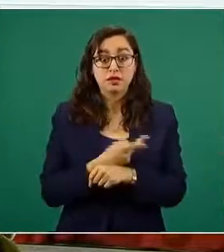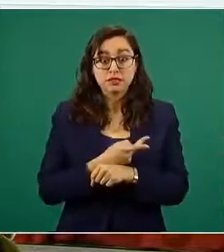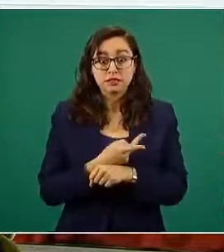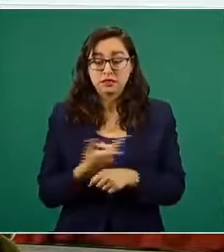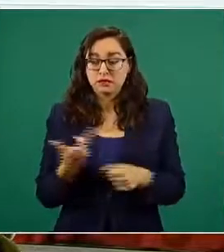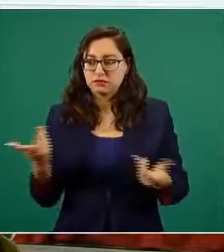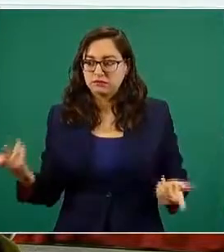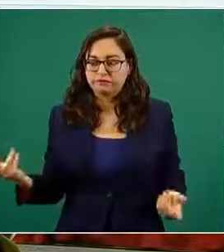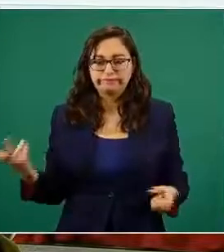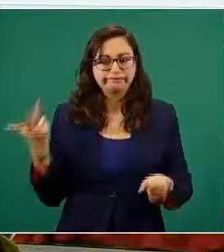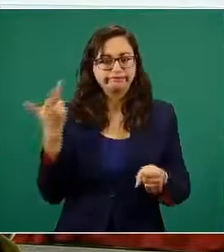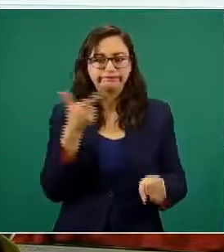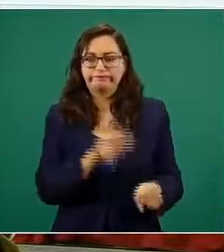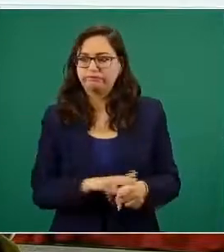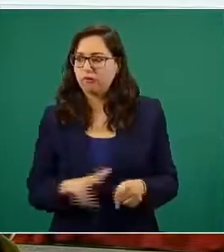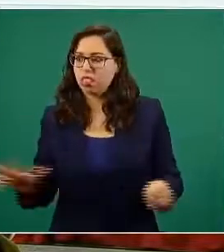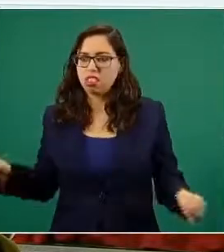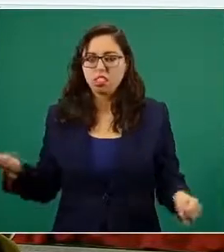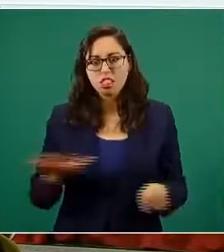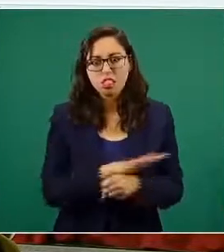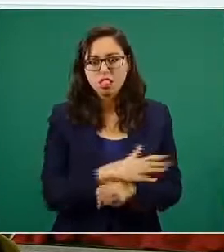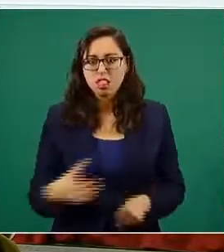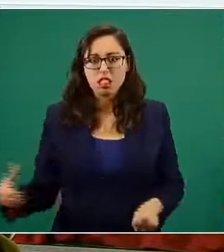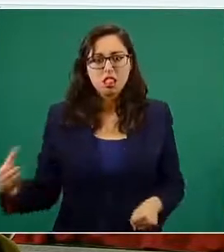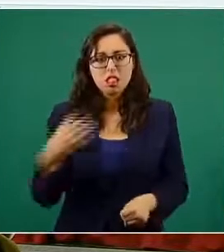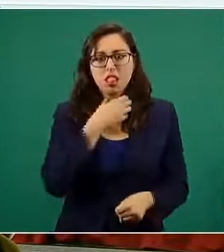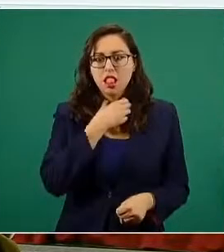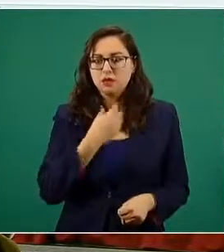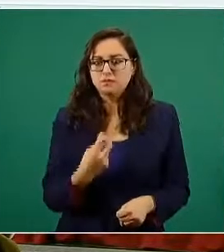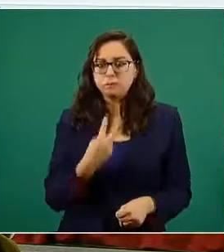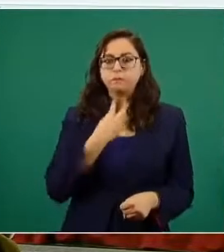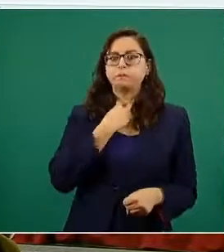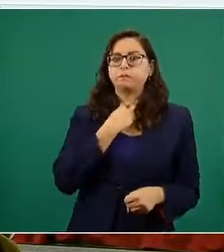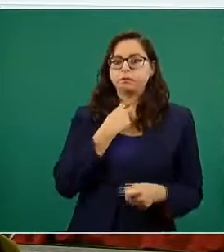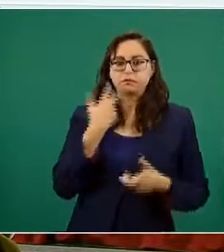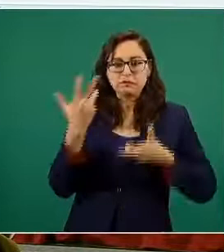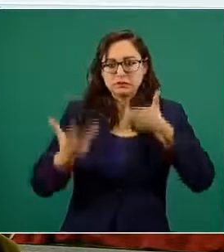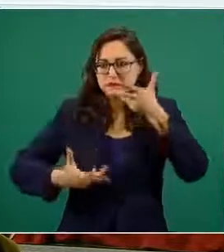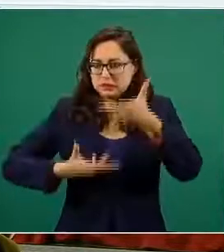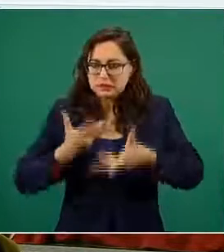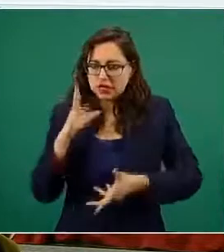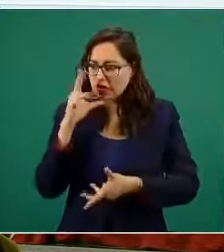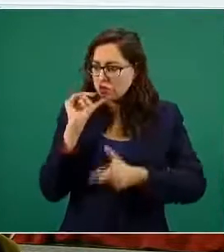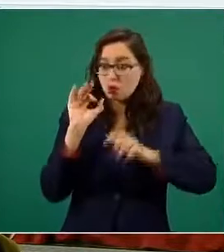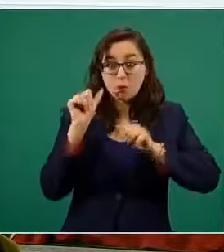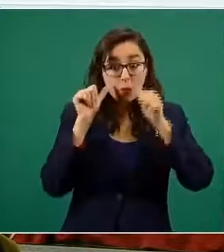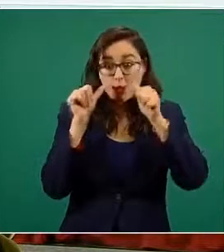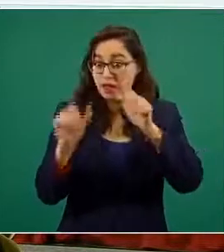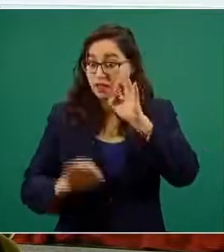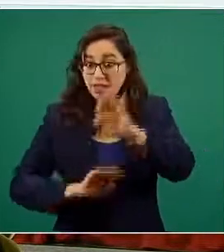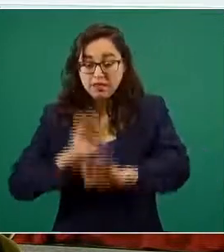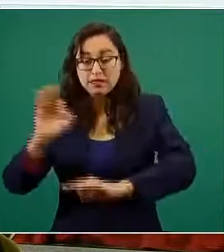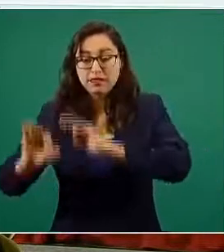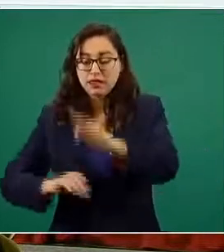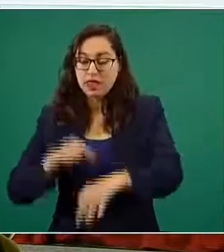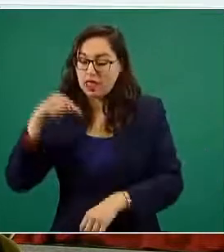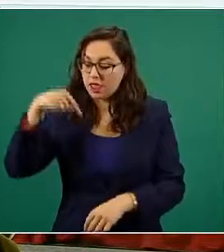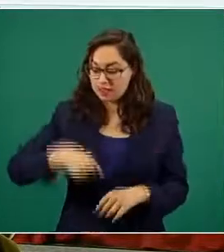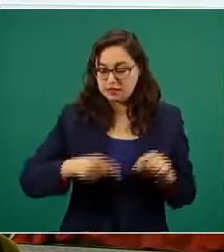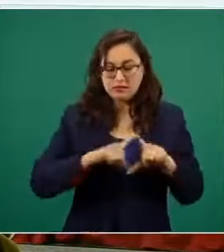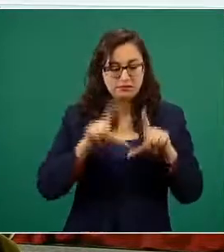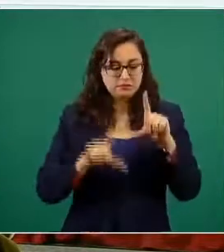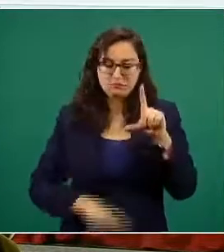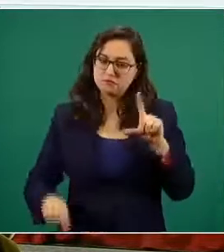su población. En México hemos logrado, porque este fue el objetivo técnico alcanzado, que no se saturaran los